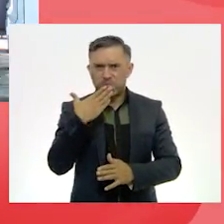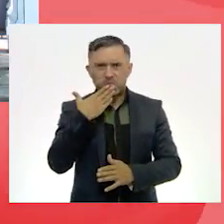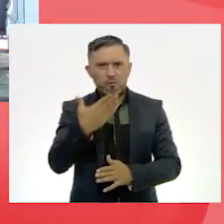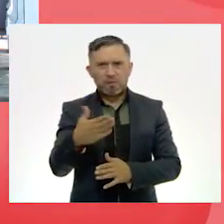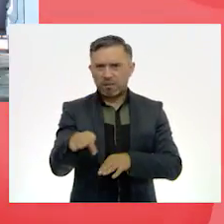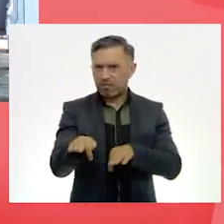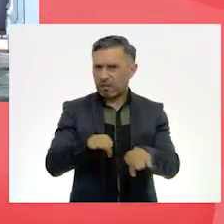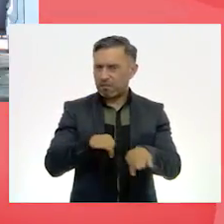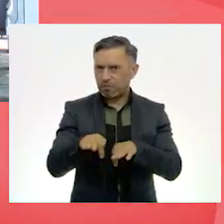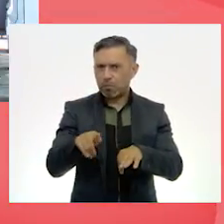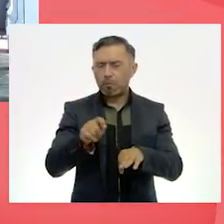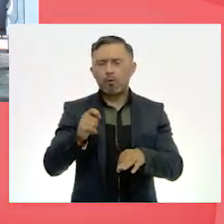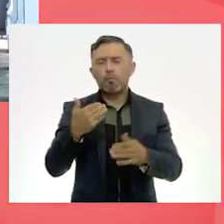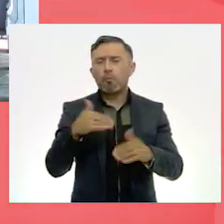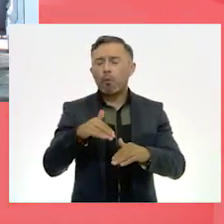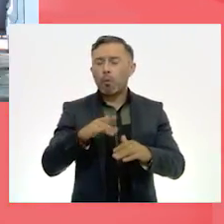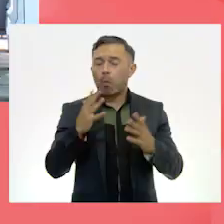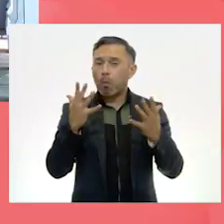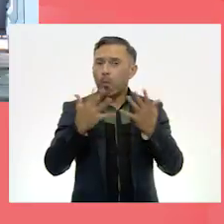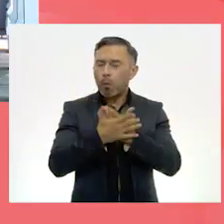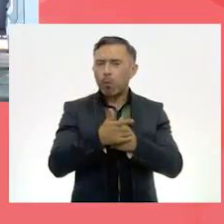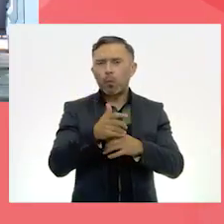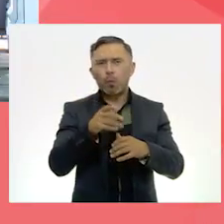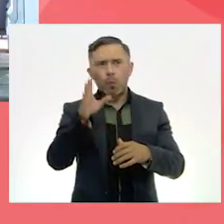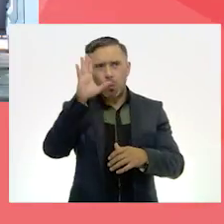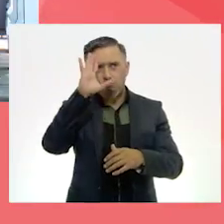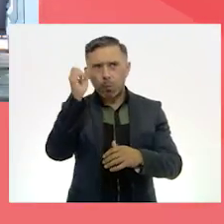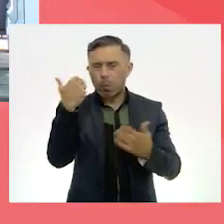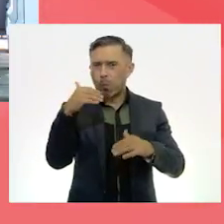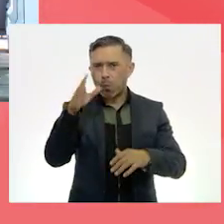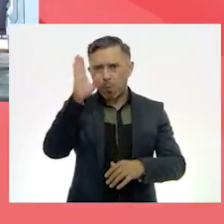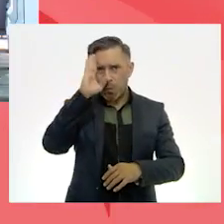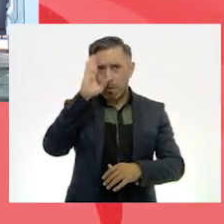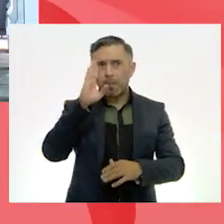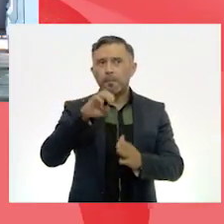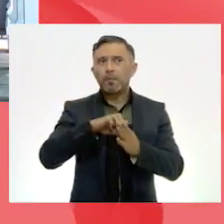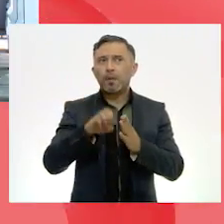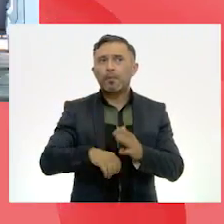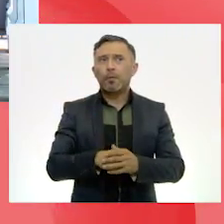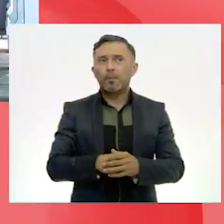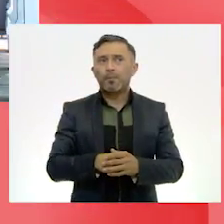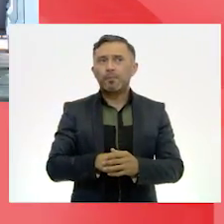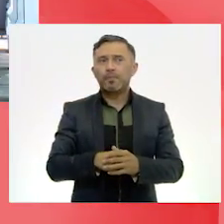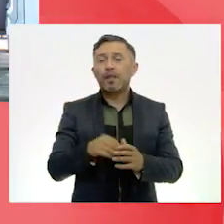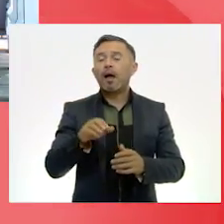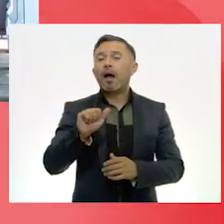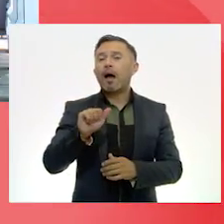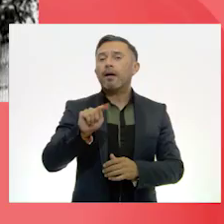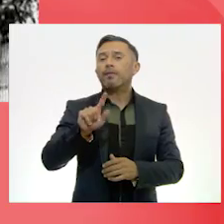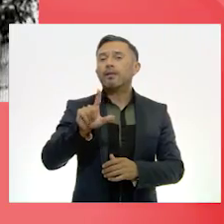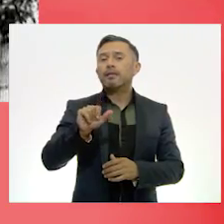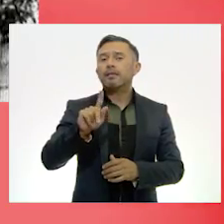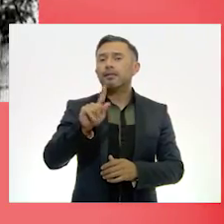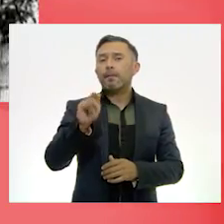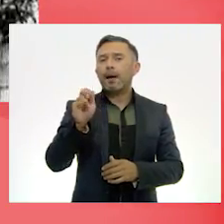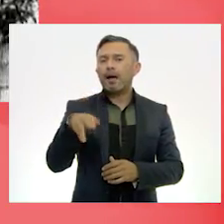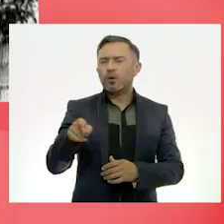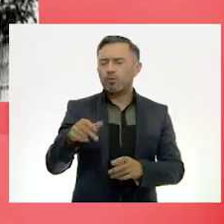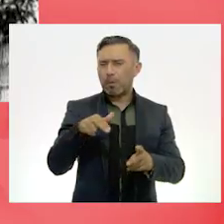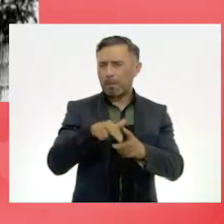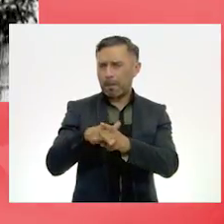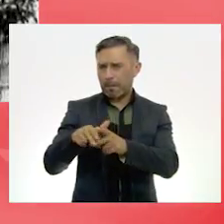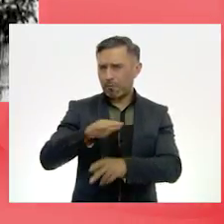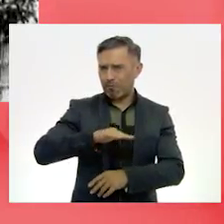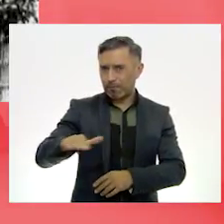había cometido pues varias atrocidades, ¿no?, tremendas en Morelos, ¿no? Por ejemplo, el genocidio de Tlaltizapán y todo esto. Entonces, bueno,